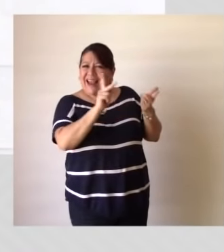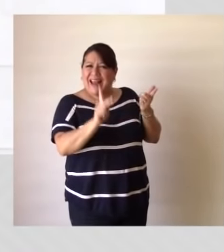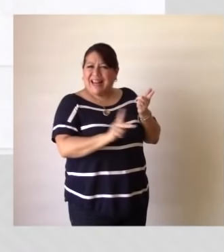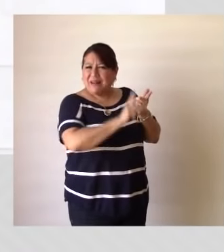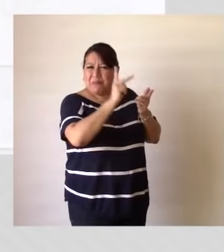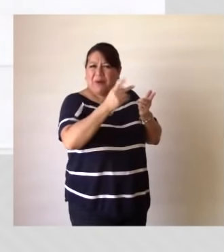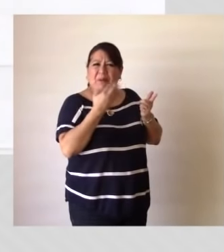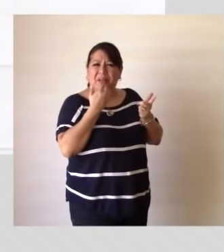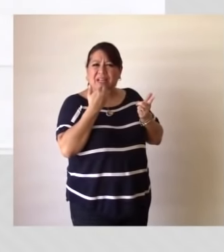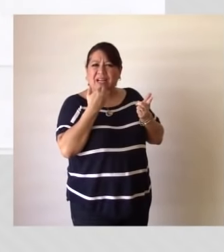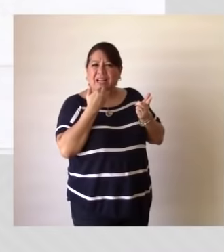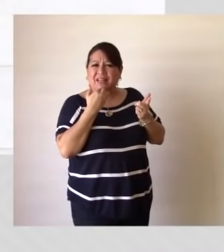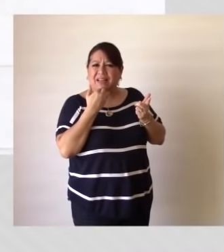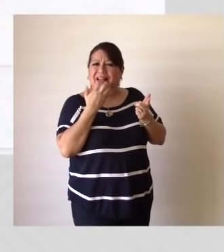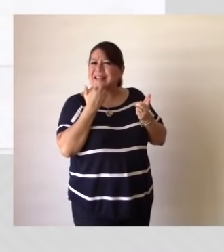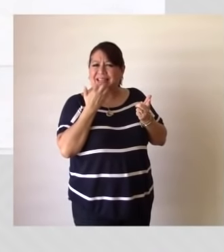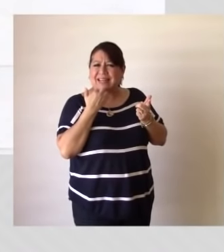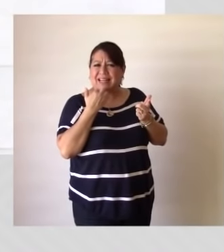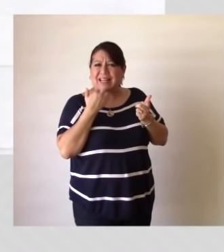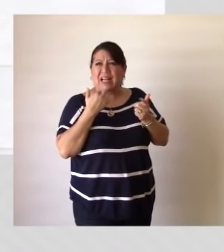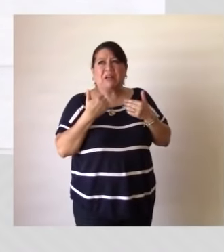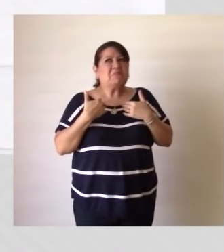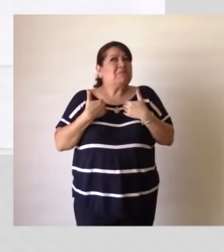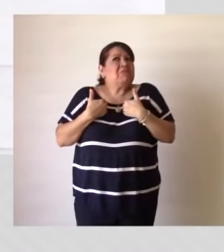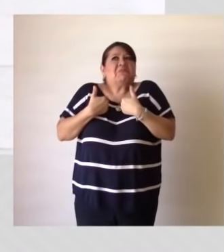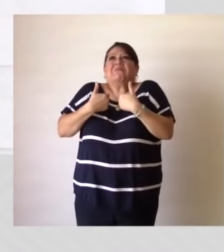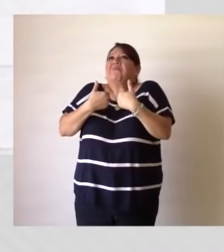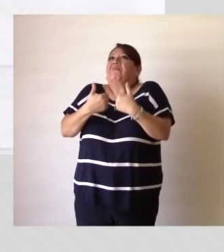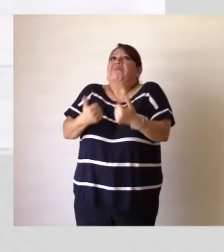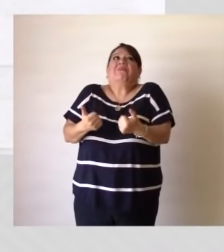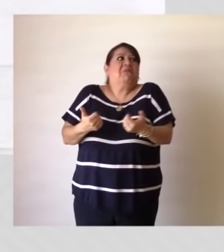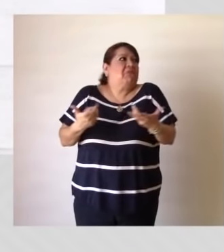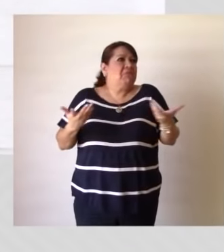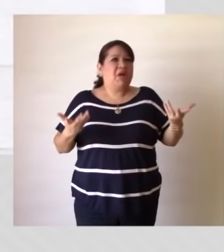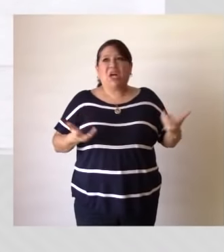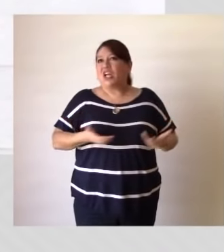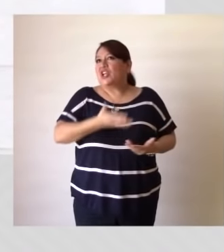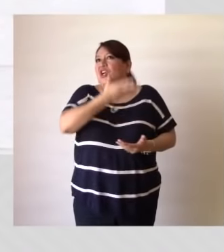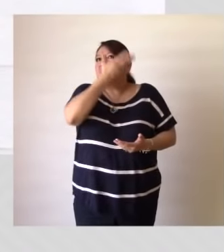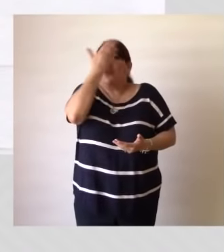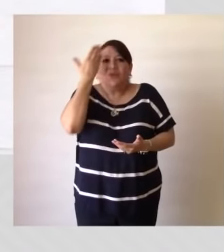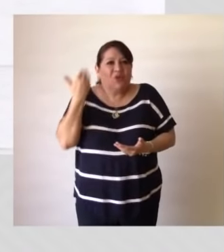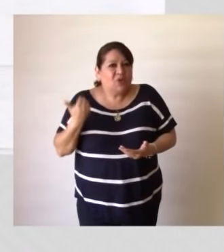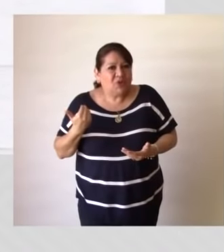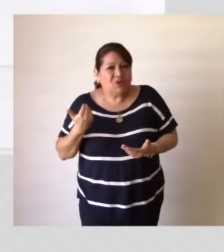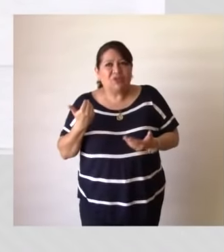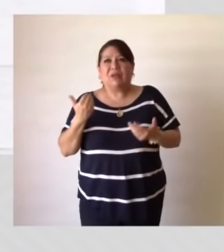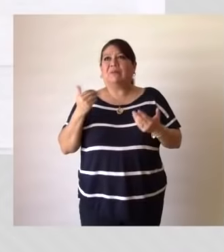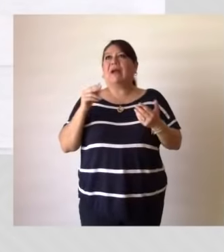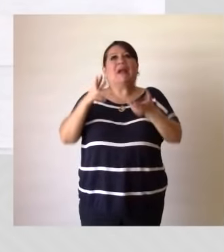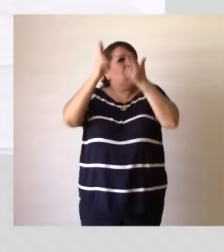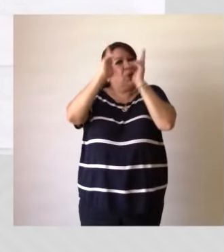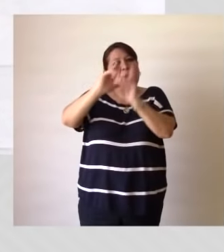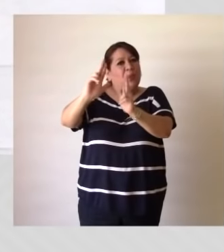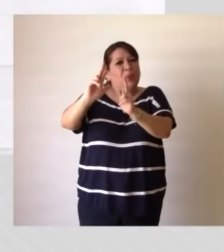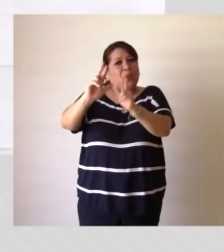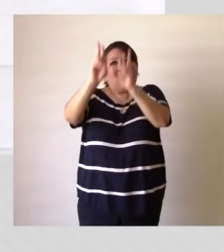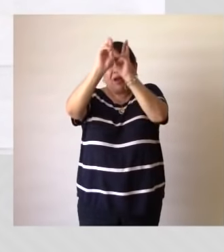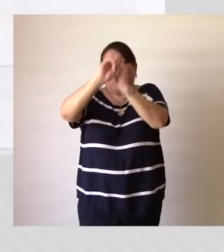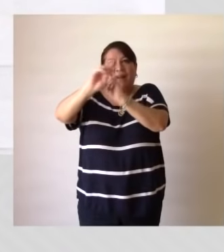de deshonra a dios el pueblo mismo no había entendido que estaba